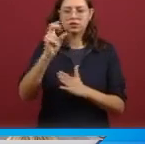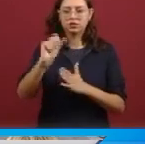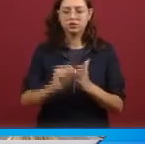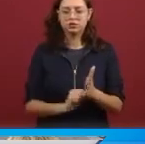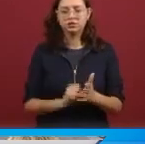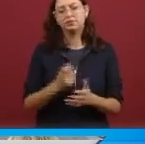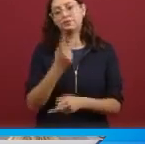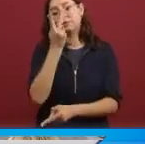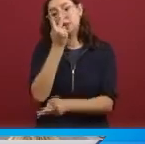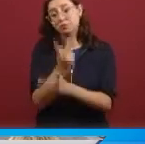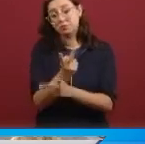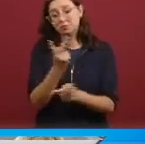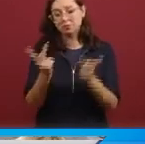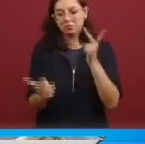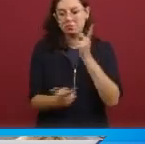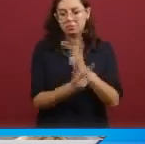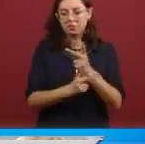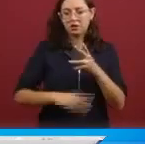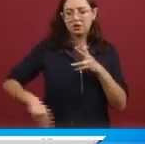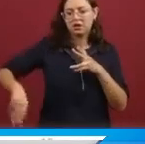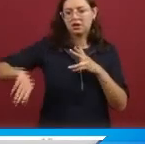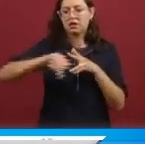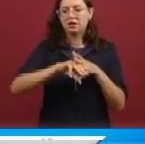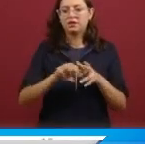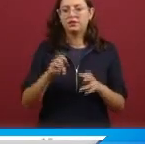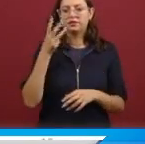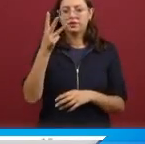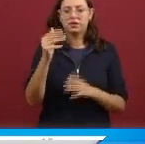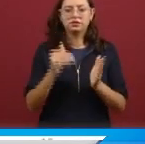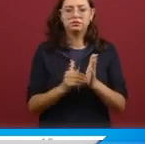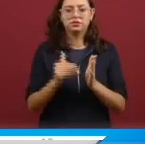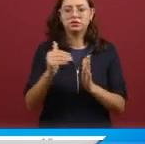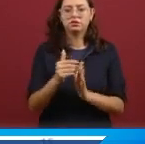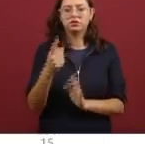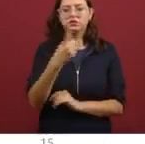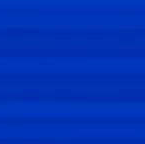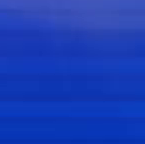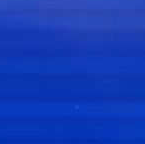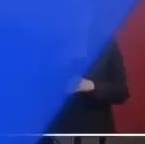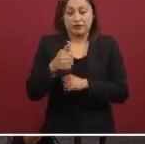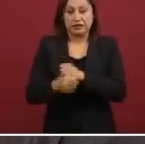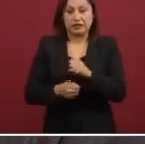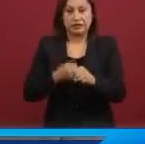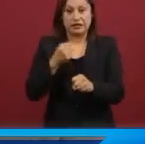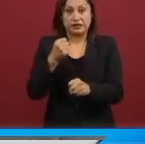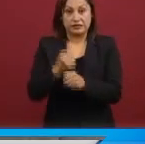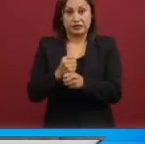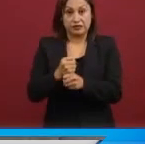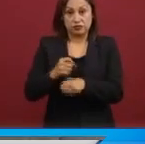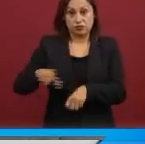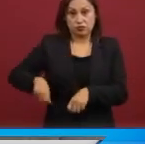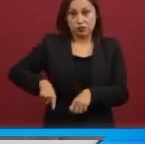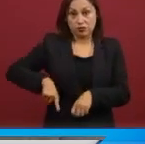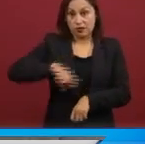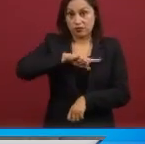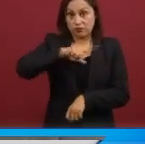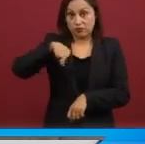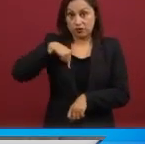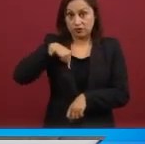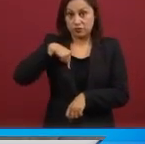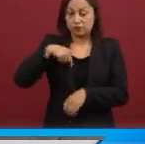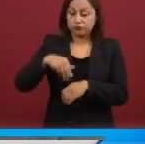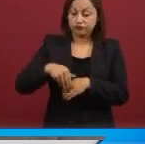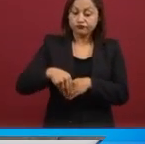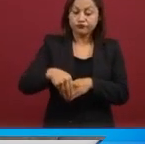es del 69.4%. La meta es contar con 10 millones de becas. 100 universidades